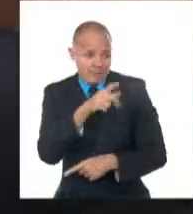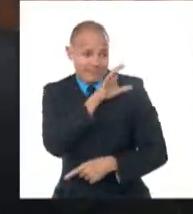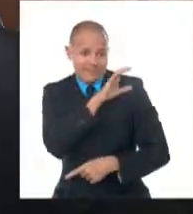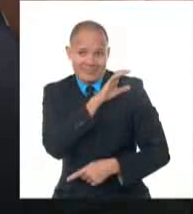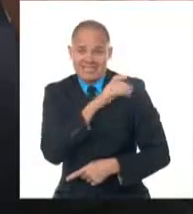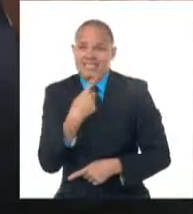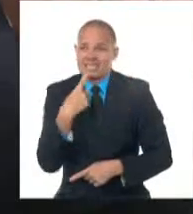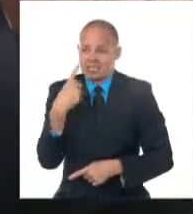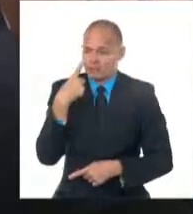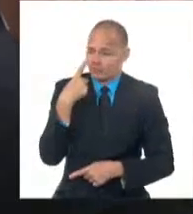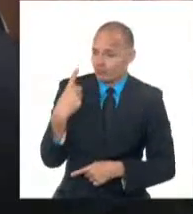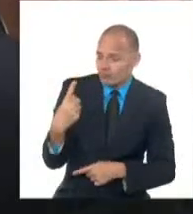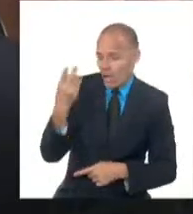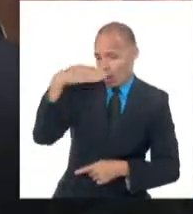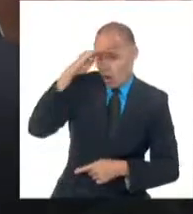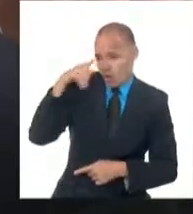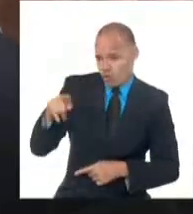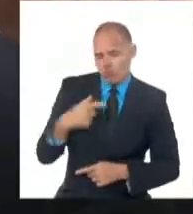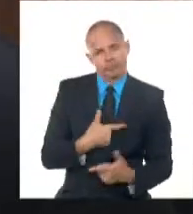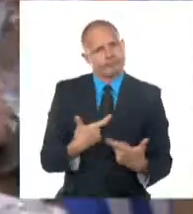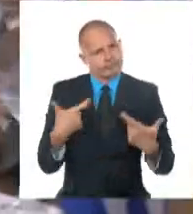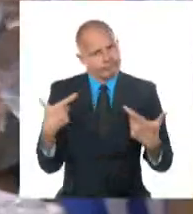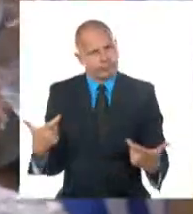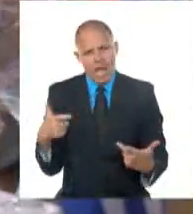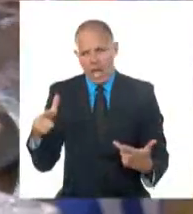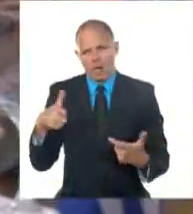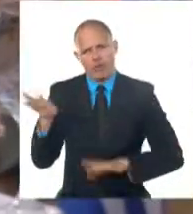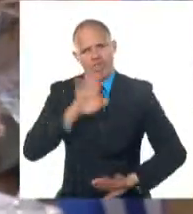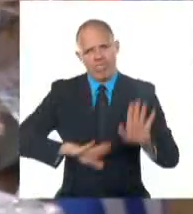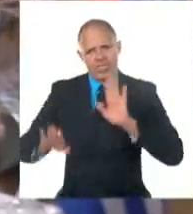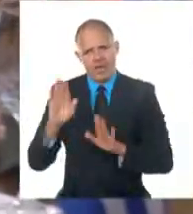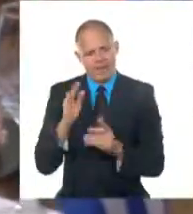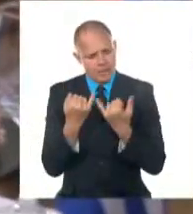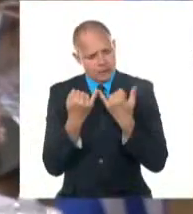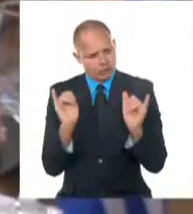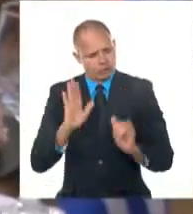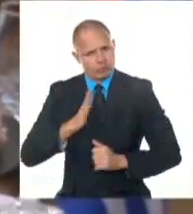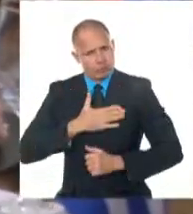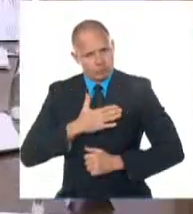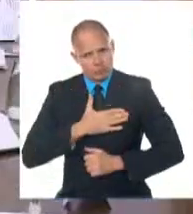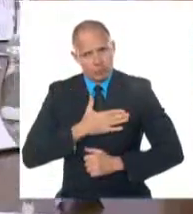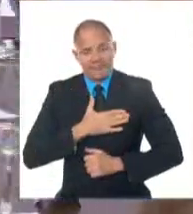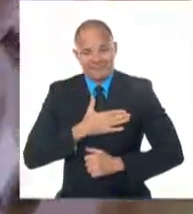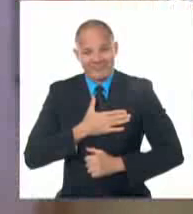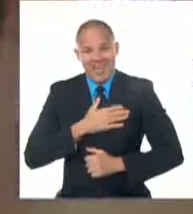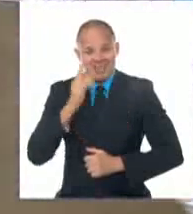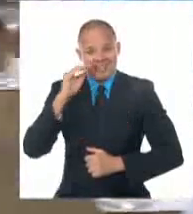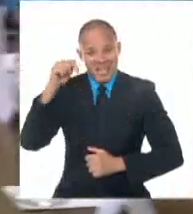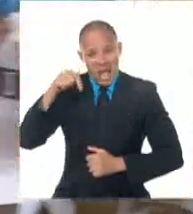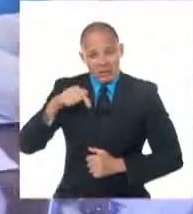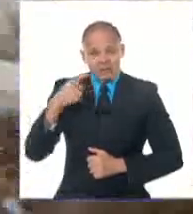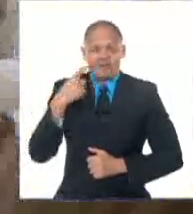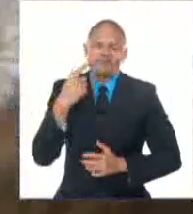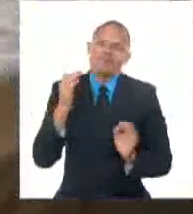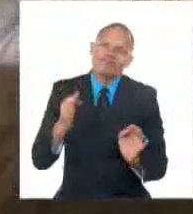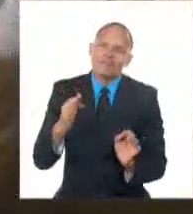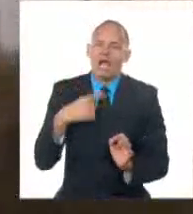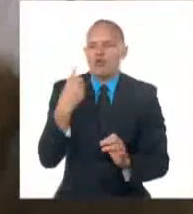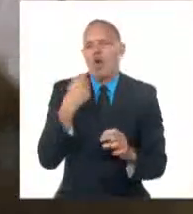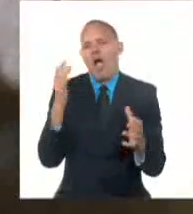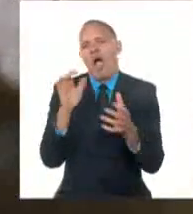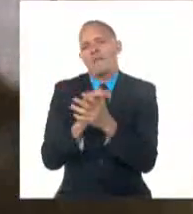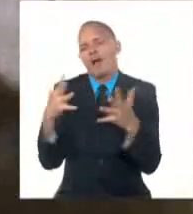un ejemplo de valentía y autodeterminación y que la nación caribeña ocupa un lugar especial en las